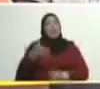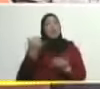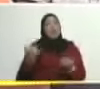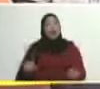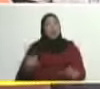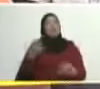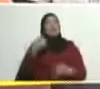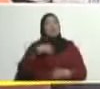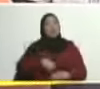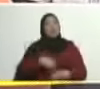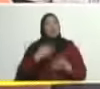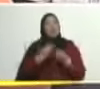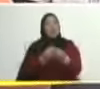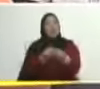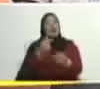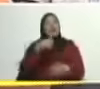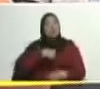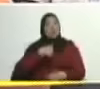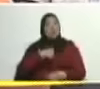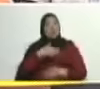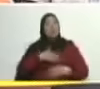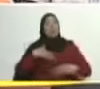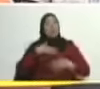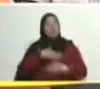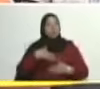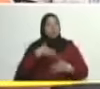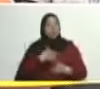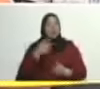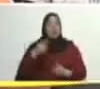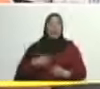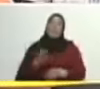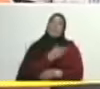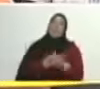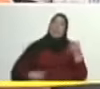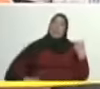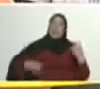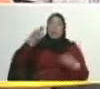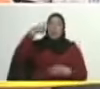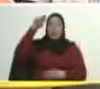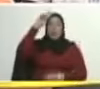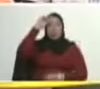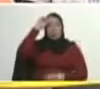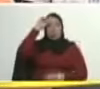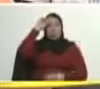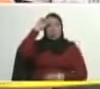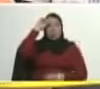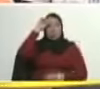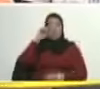También estoy complacido de estar en la presencia del presidente de Cuba.